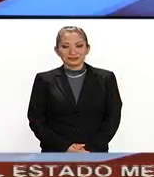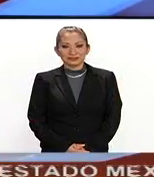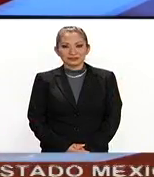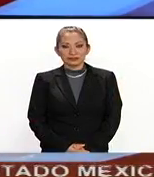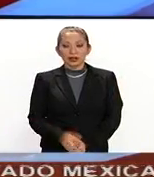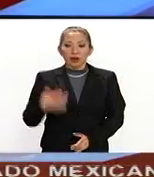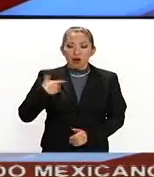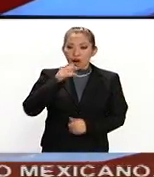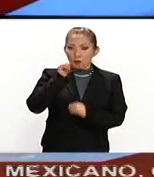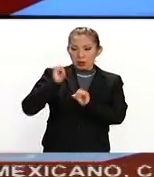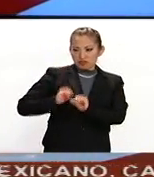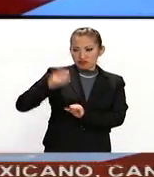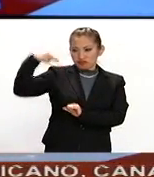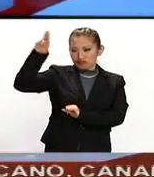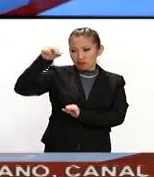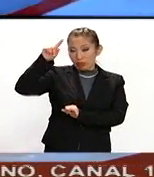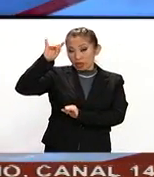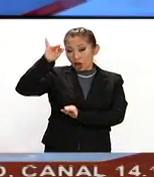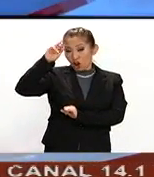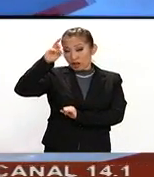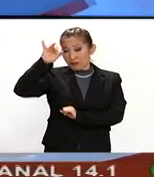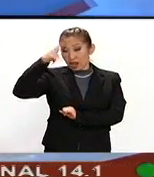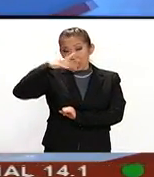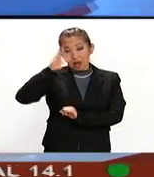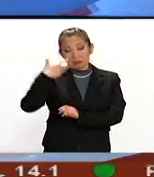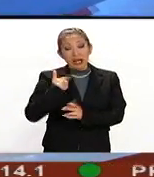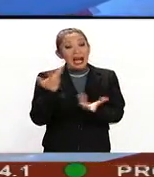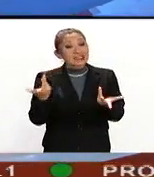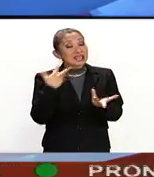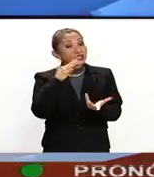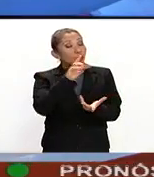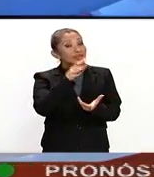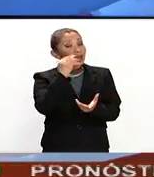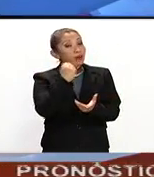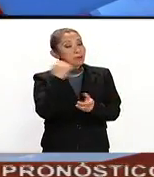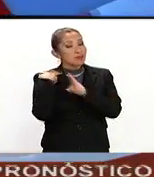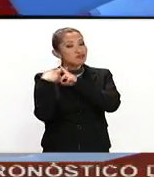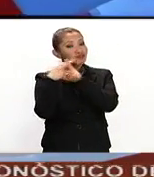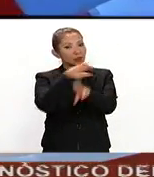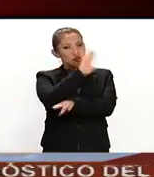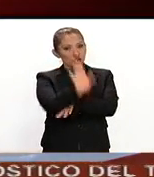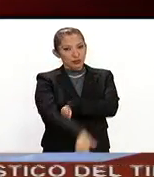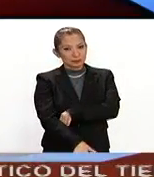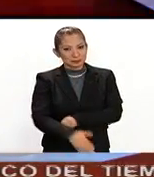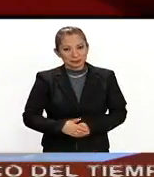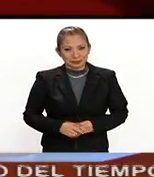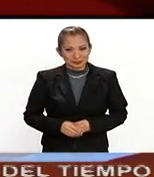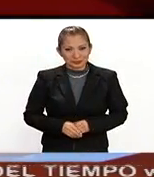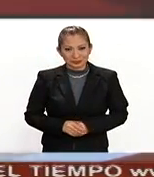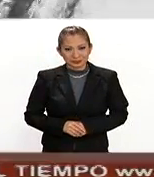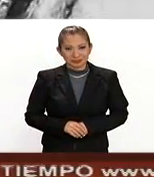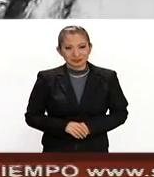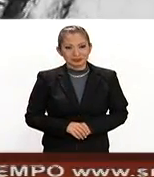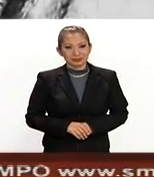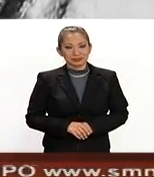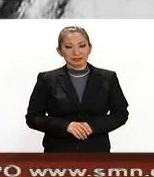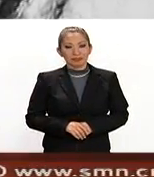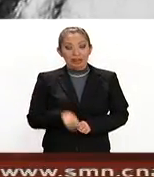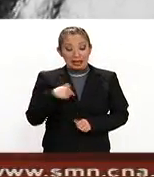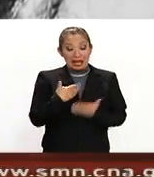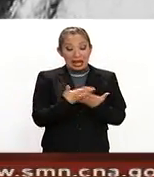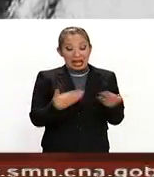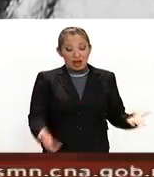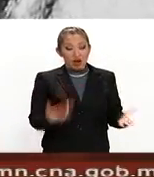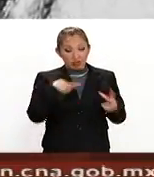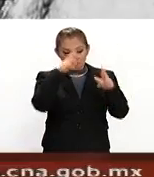El muralista mexicano Diego Rivera fue recordado en el 59 aniversario de su fallecimiento. En esta